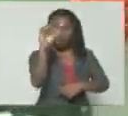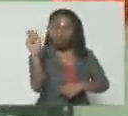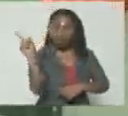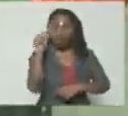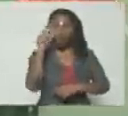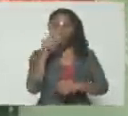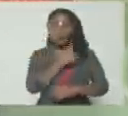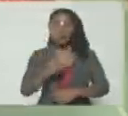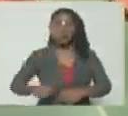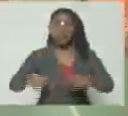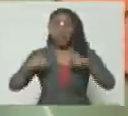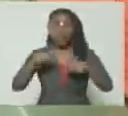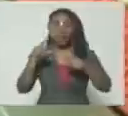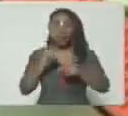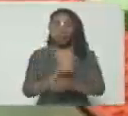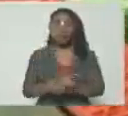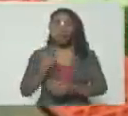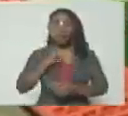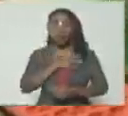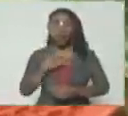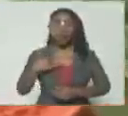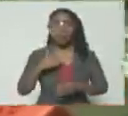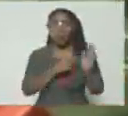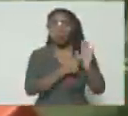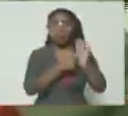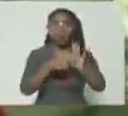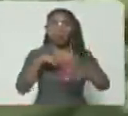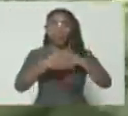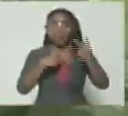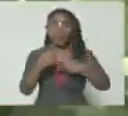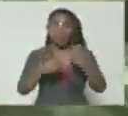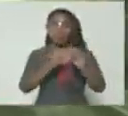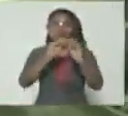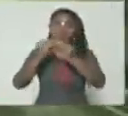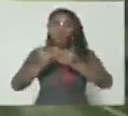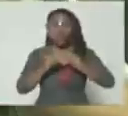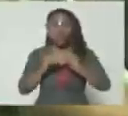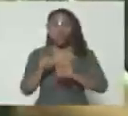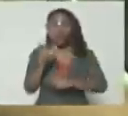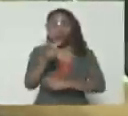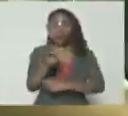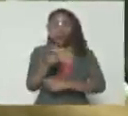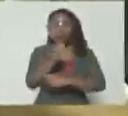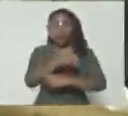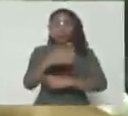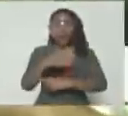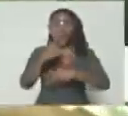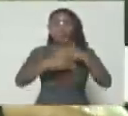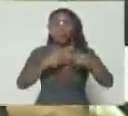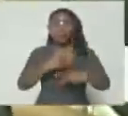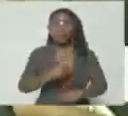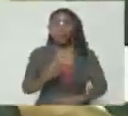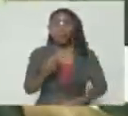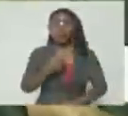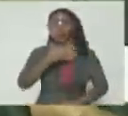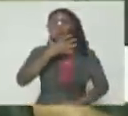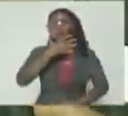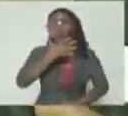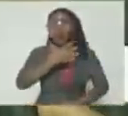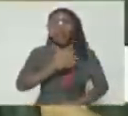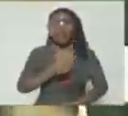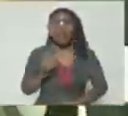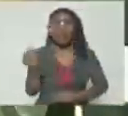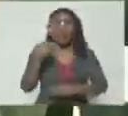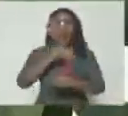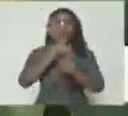presidente, queremos mostrar el proceso de exportación del camarón blanco. Es un proceso muy sencillo y además de eso, presidente,